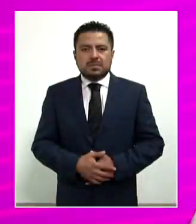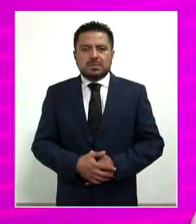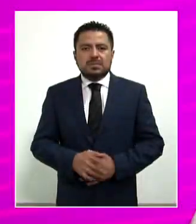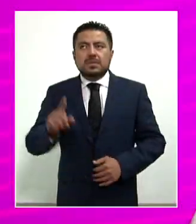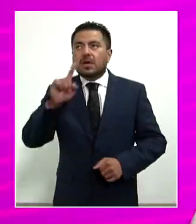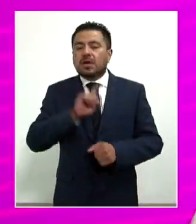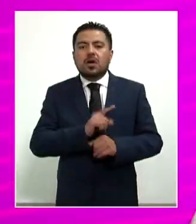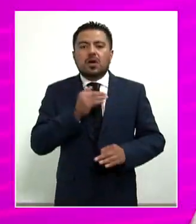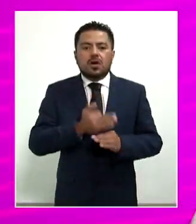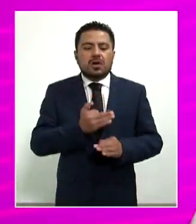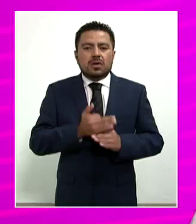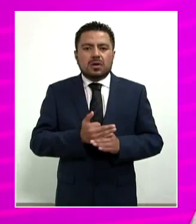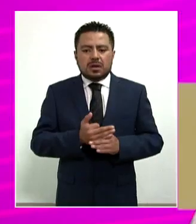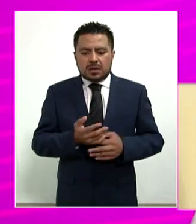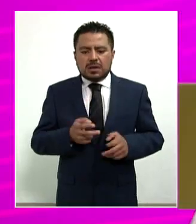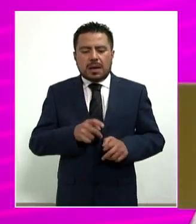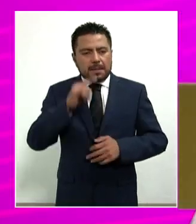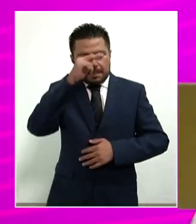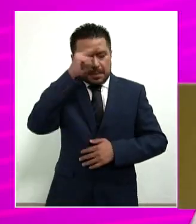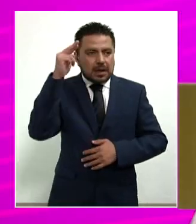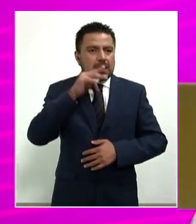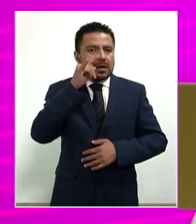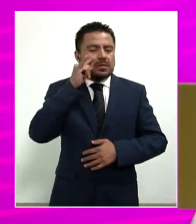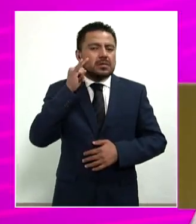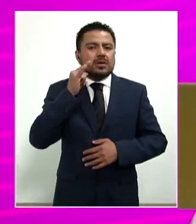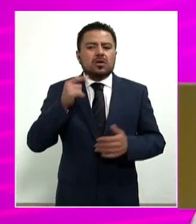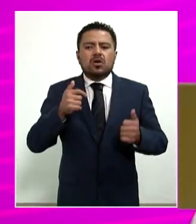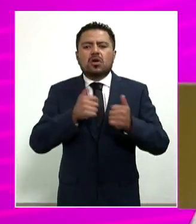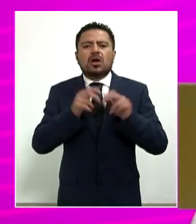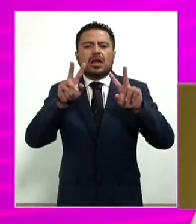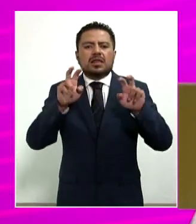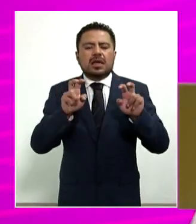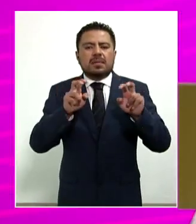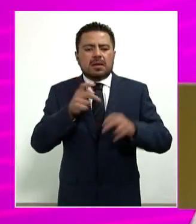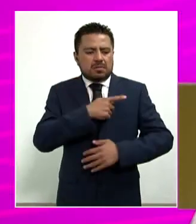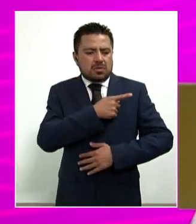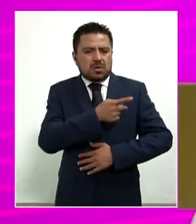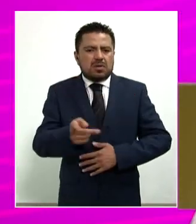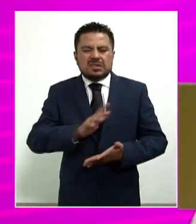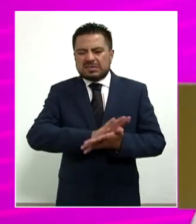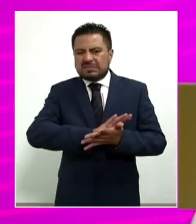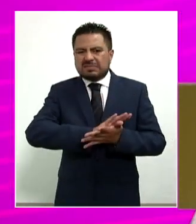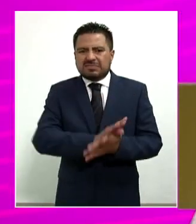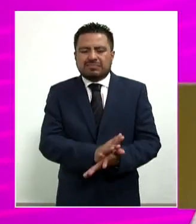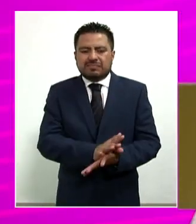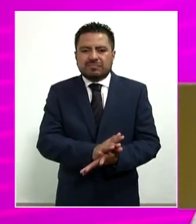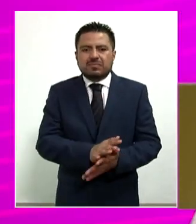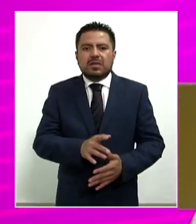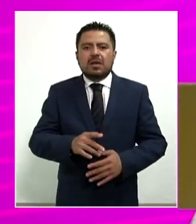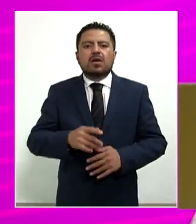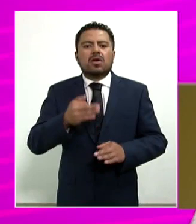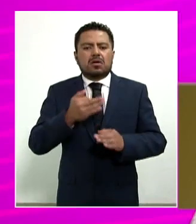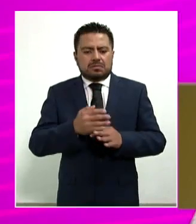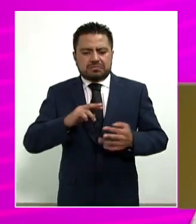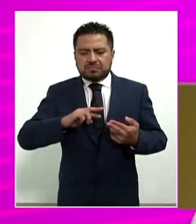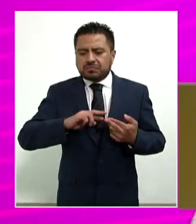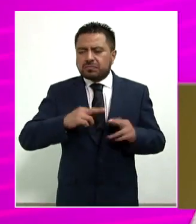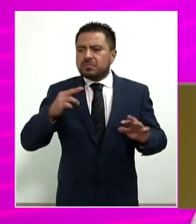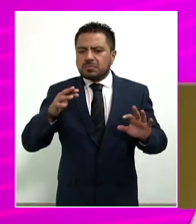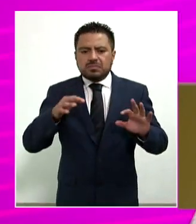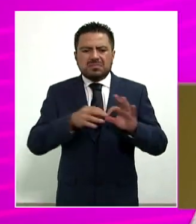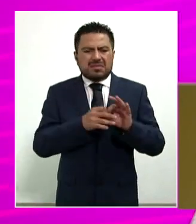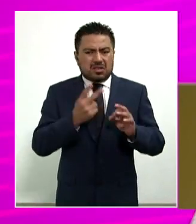El día de hoy estamos aquí en México Invisible con el tema de pobreza y discriminación, los vínculos entre estos